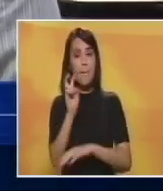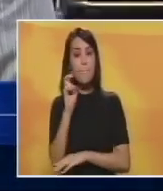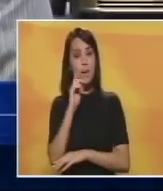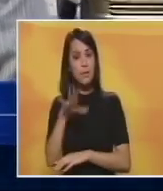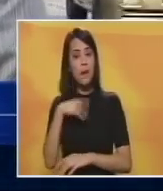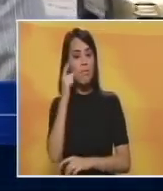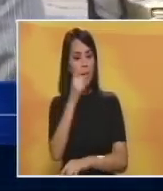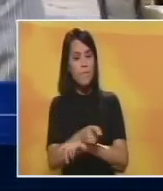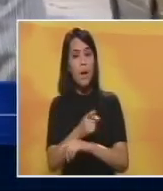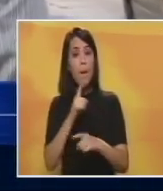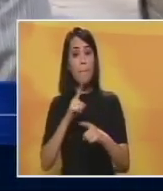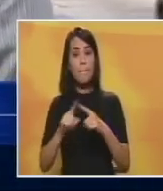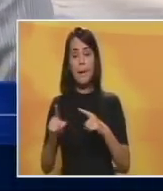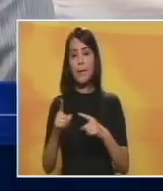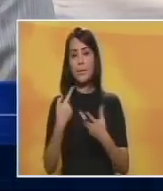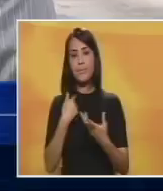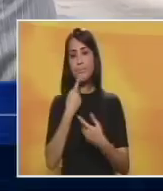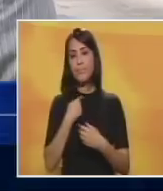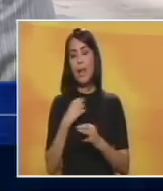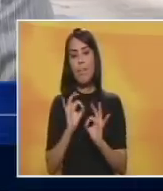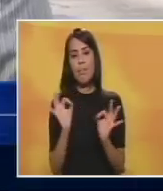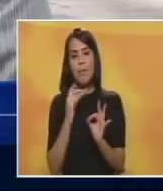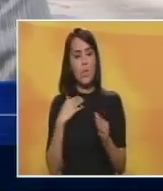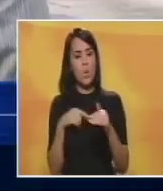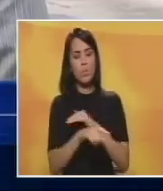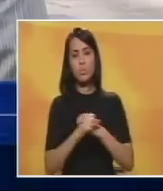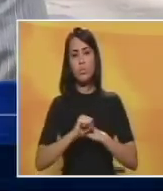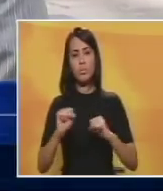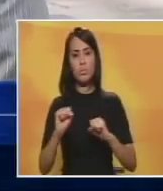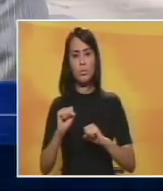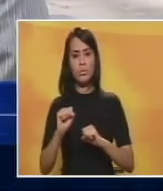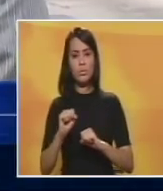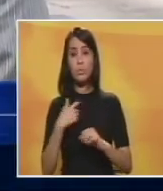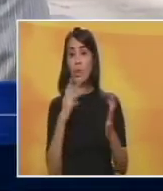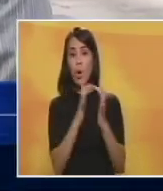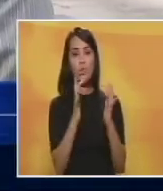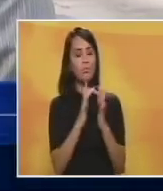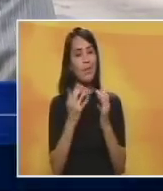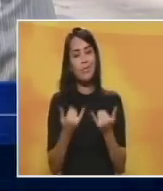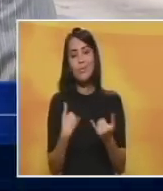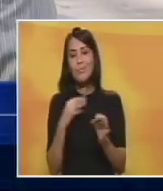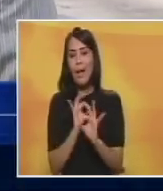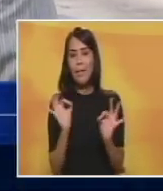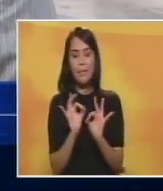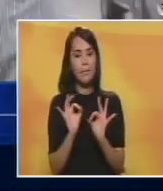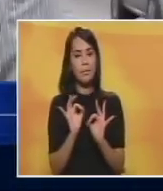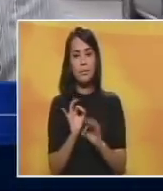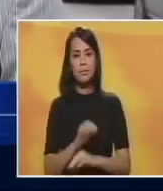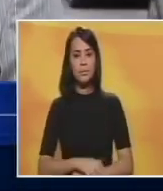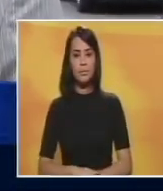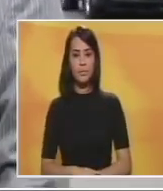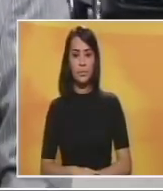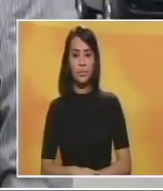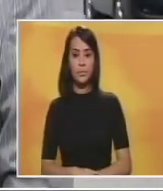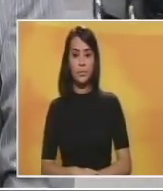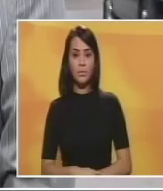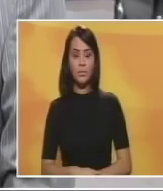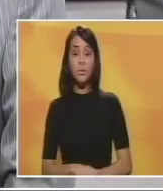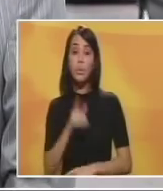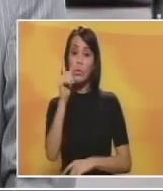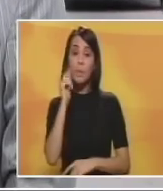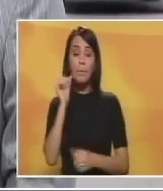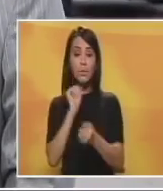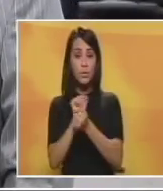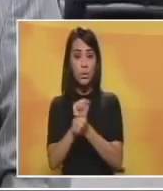hoy solamente hiciéramos la audiencia, si sería necesario diferirla, pero no hemos tenido contacto con él hasta ahora. Pues. Cuando una persona es aprendida debe